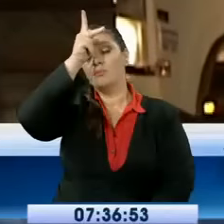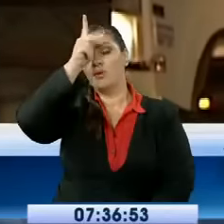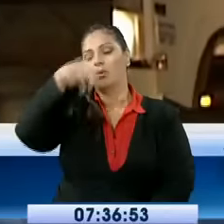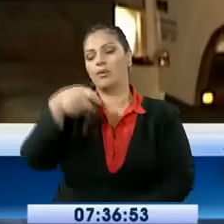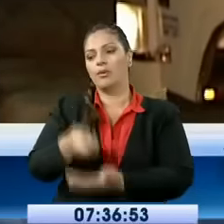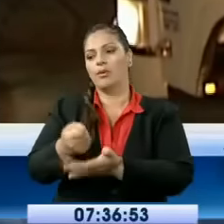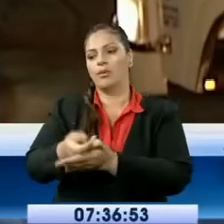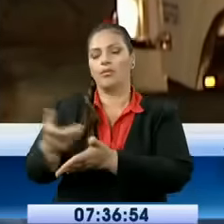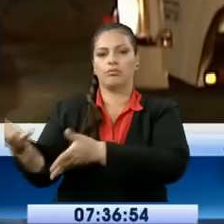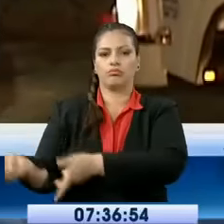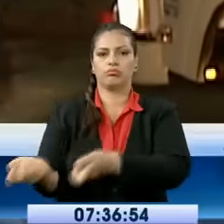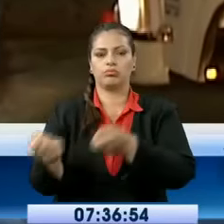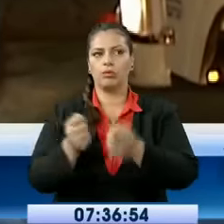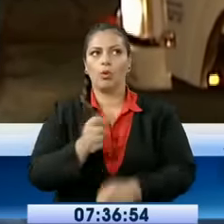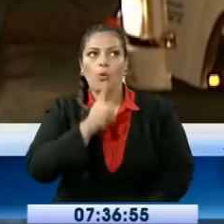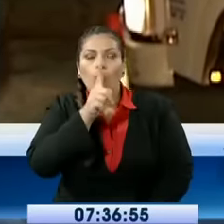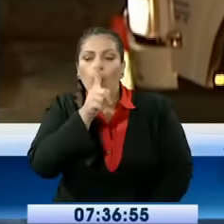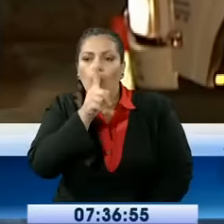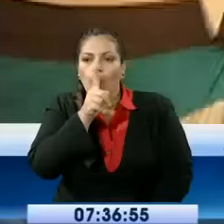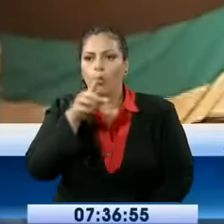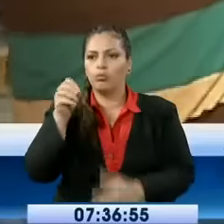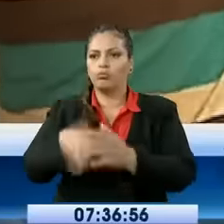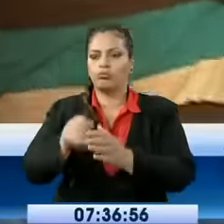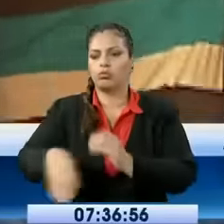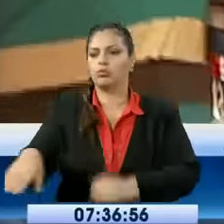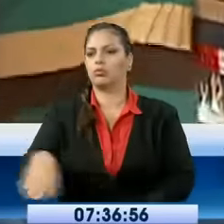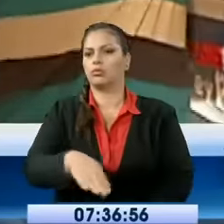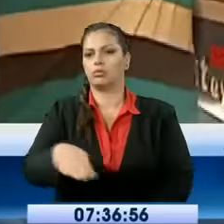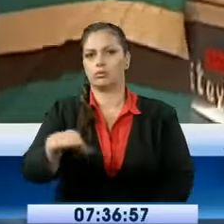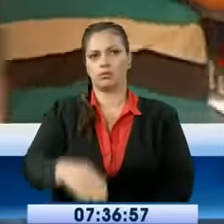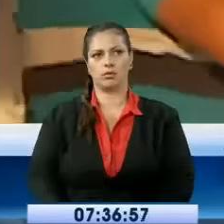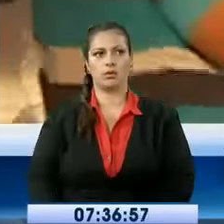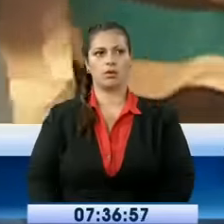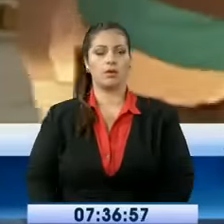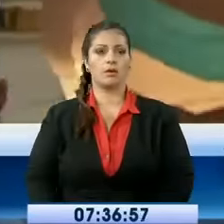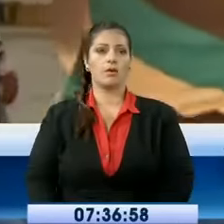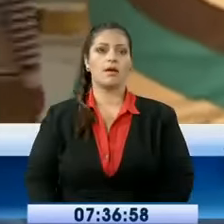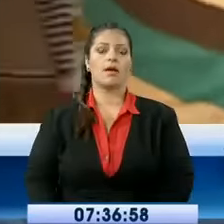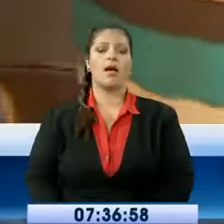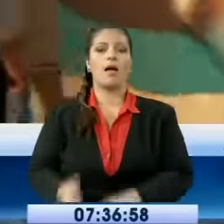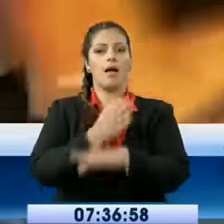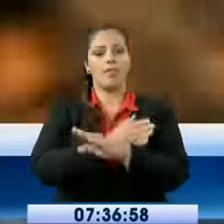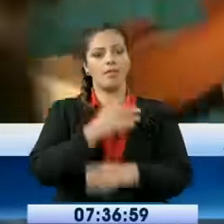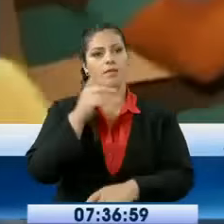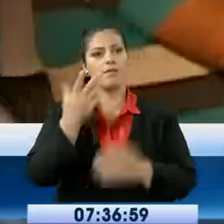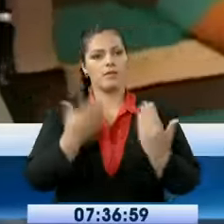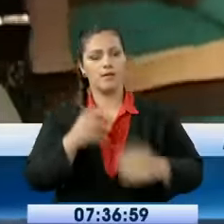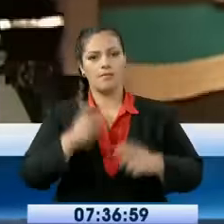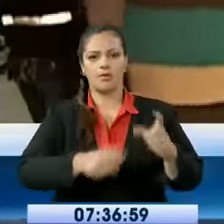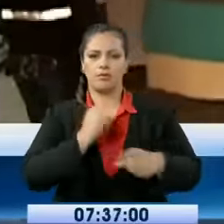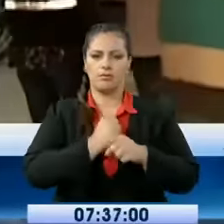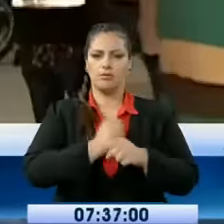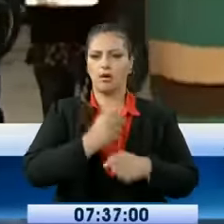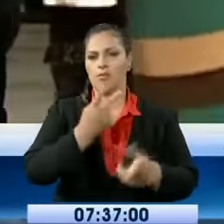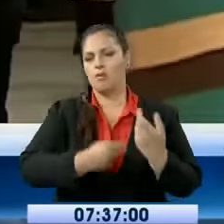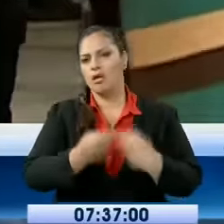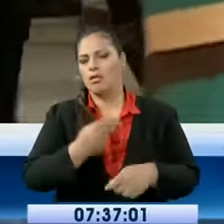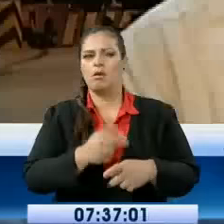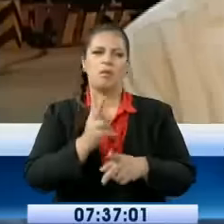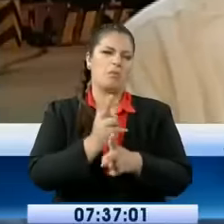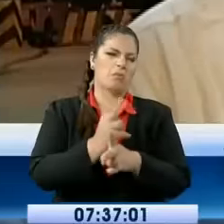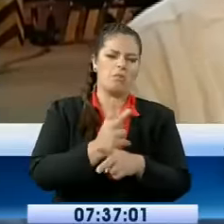que sí. Entonces, según a todas las alertas de los productores de la cebolla colorada en el país, preocupados por la situación de